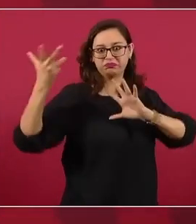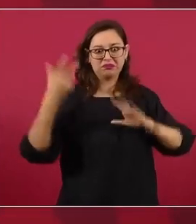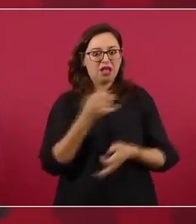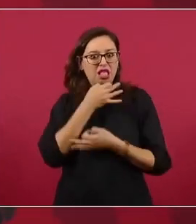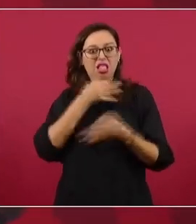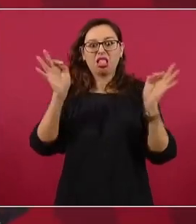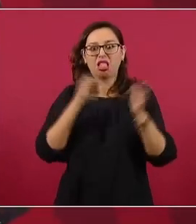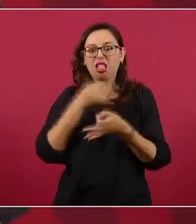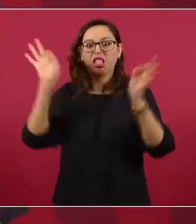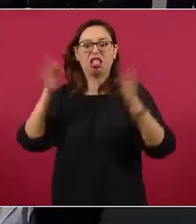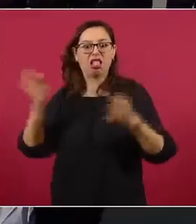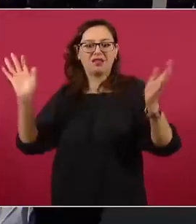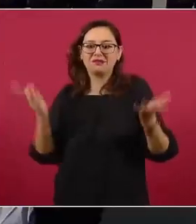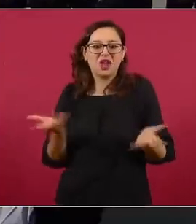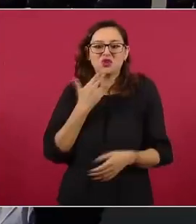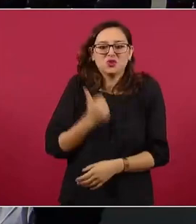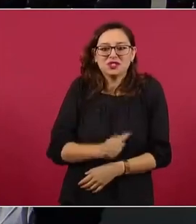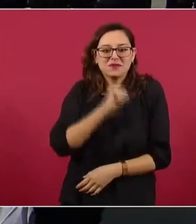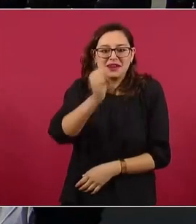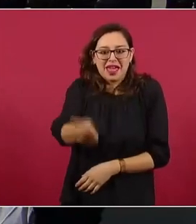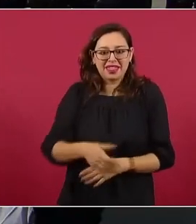total.